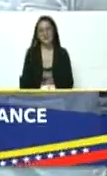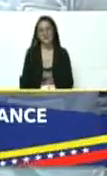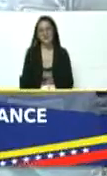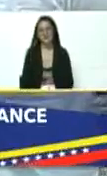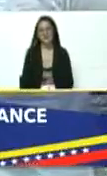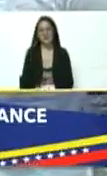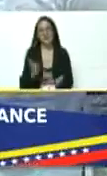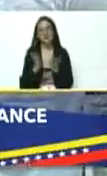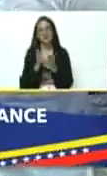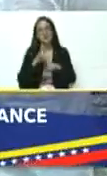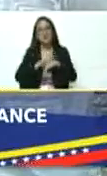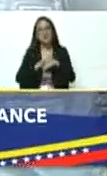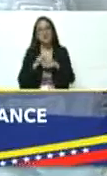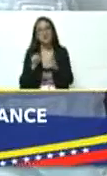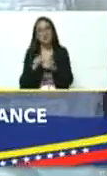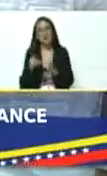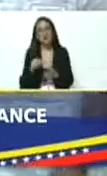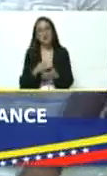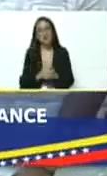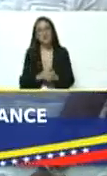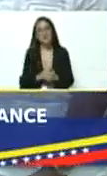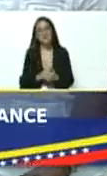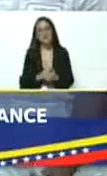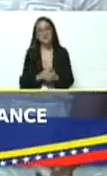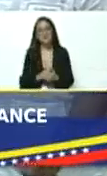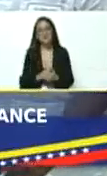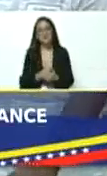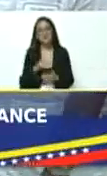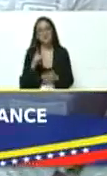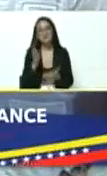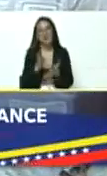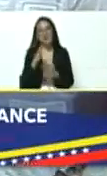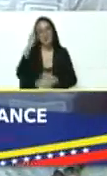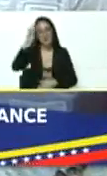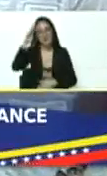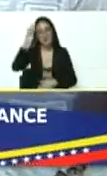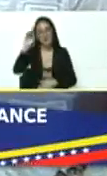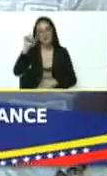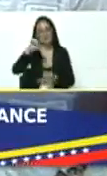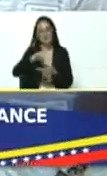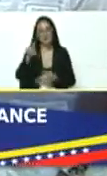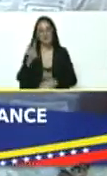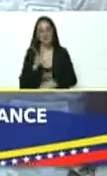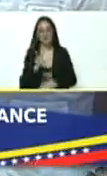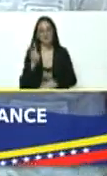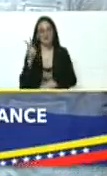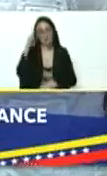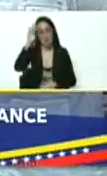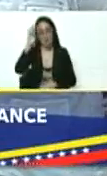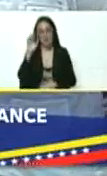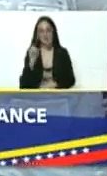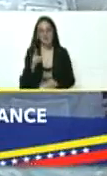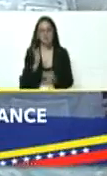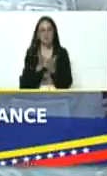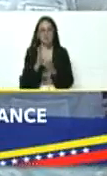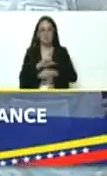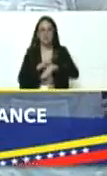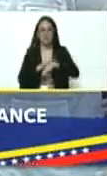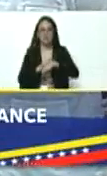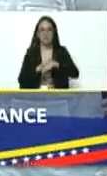dónde? Estudié medicina en la facultad número 2 de la provincia de Santiago de Cuba. De Santiago de Cuba. ¿Y te especializaste después?